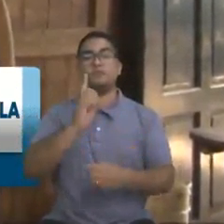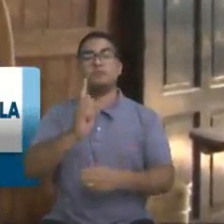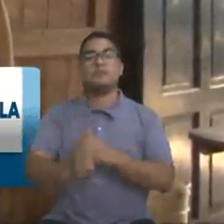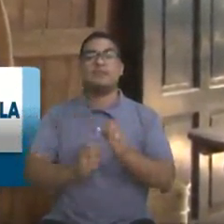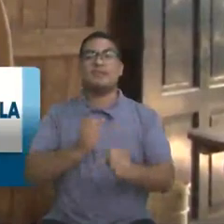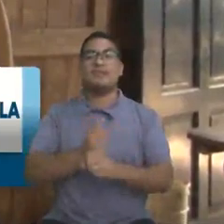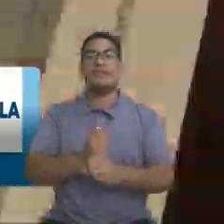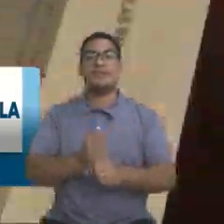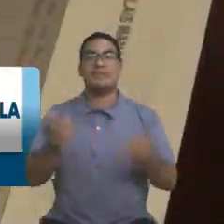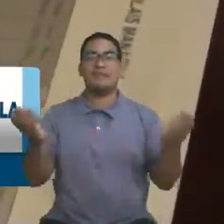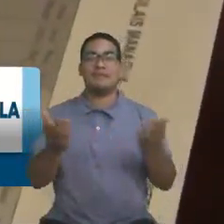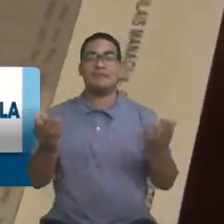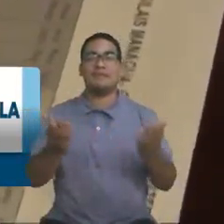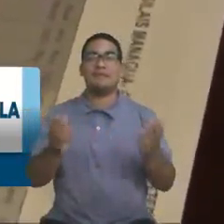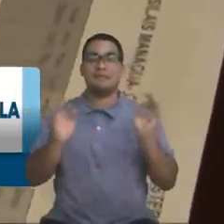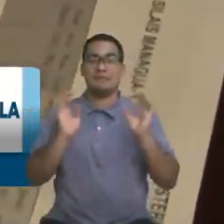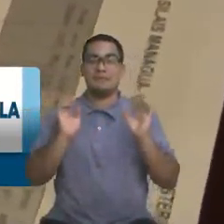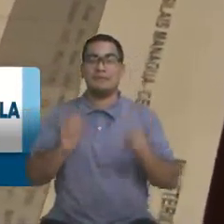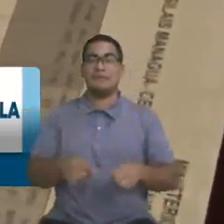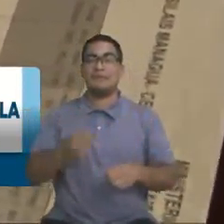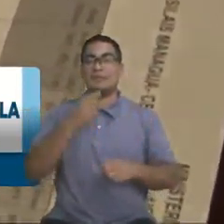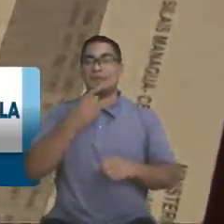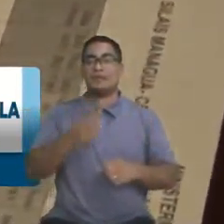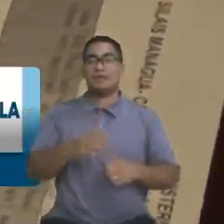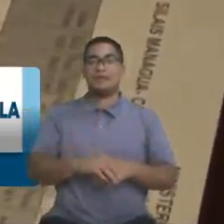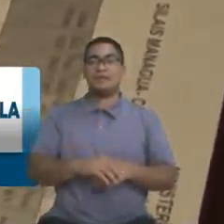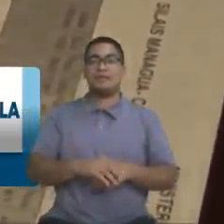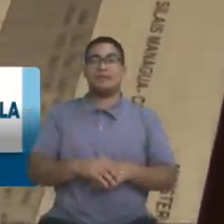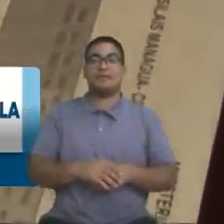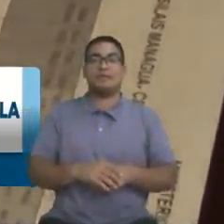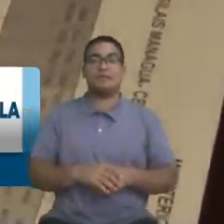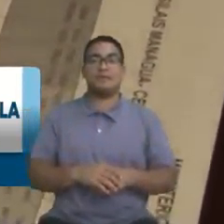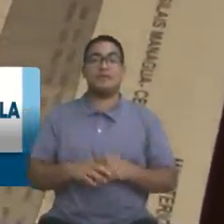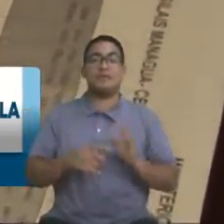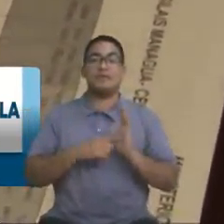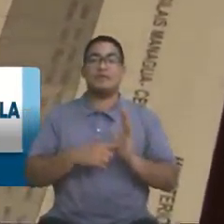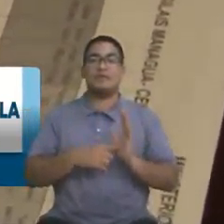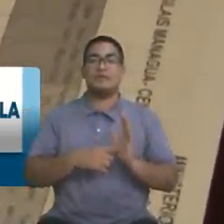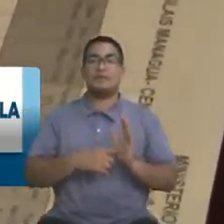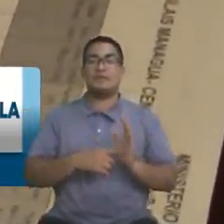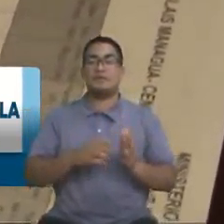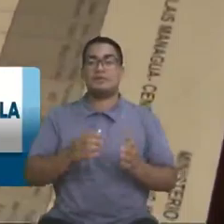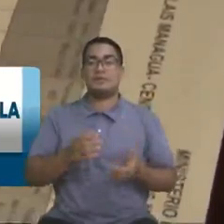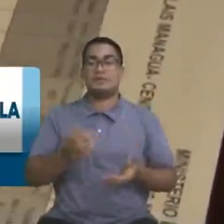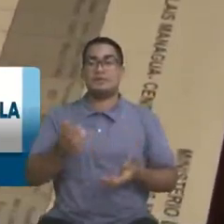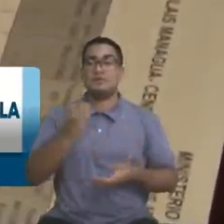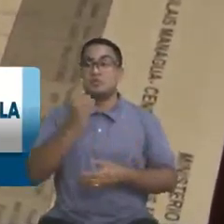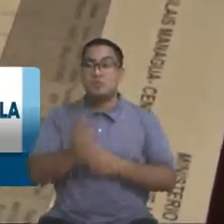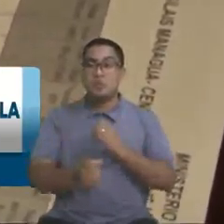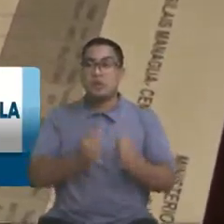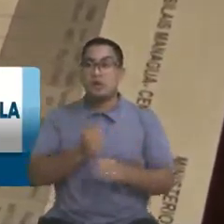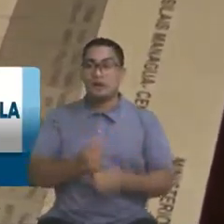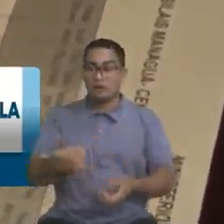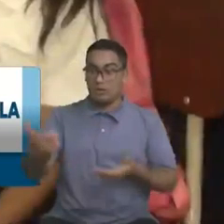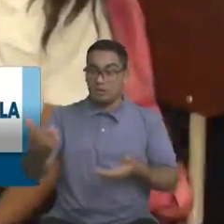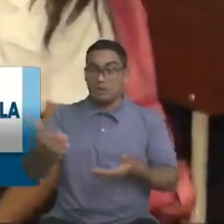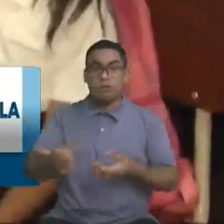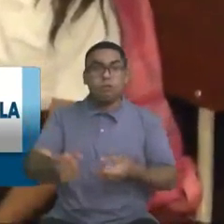Cuando hay sobrepeso, ¿de qué estamos hablando? Por ejemplo, un niño, volviendo a las tallas y al peso de los